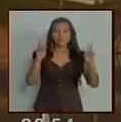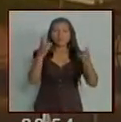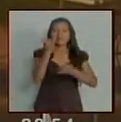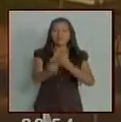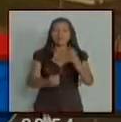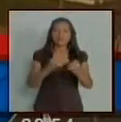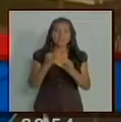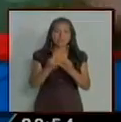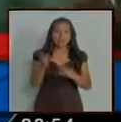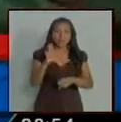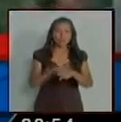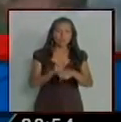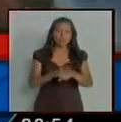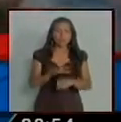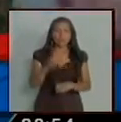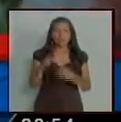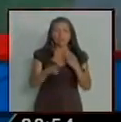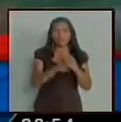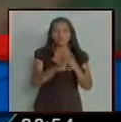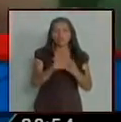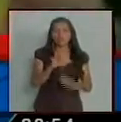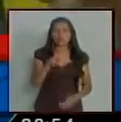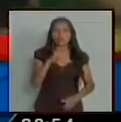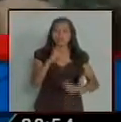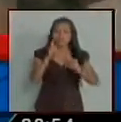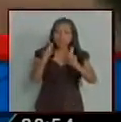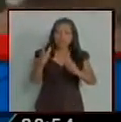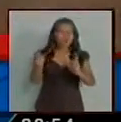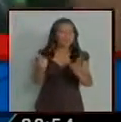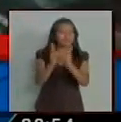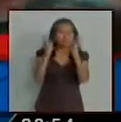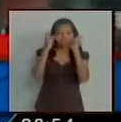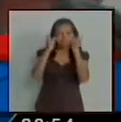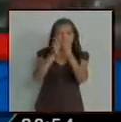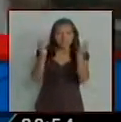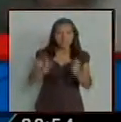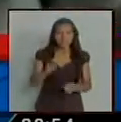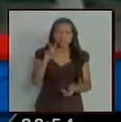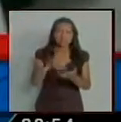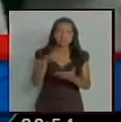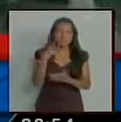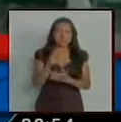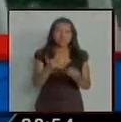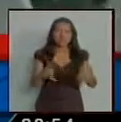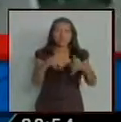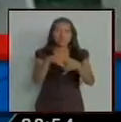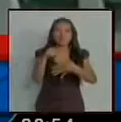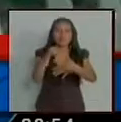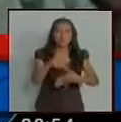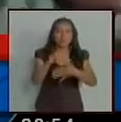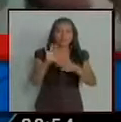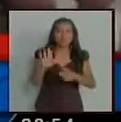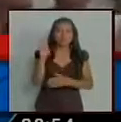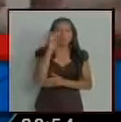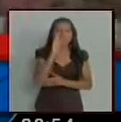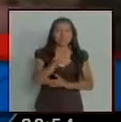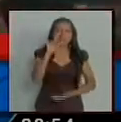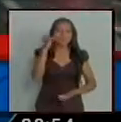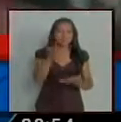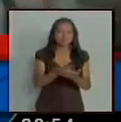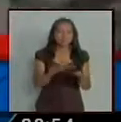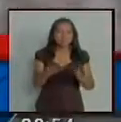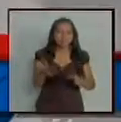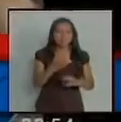panorama internacional, el Consejo de la Conmebol decidió declarar campeón al Chapecoense de la edición 2016 de la Copa Sudamericana. Asimismo, se otorgará al